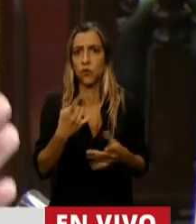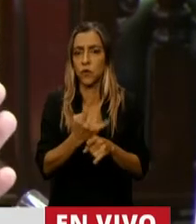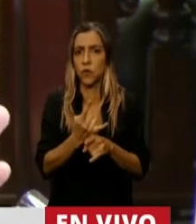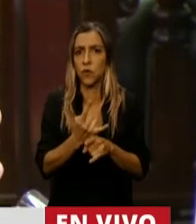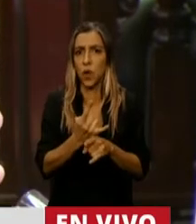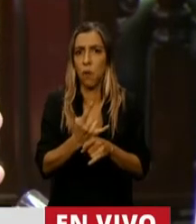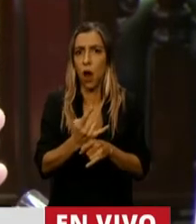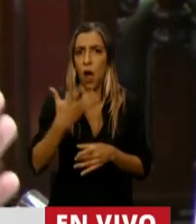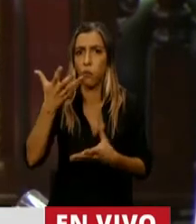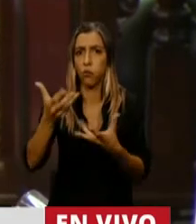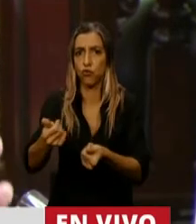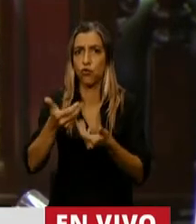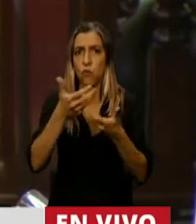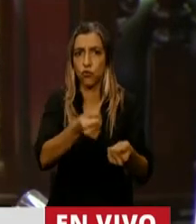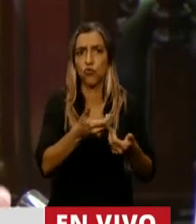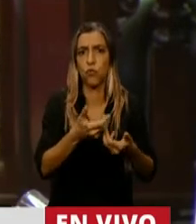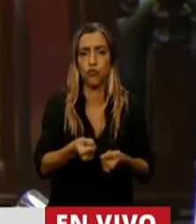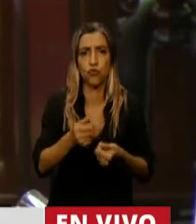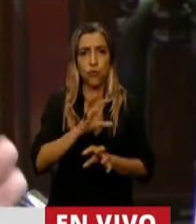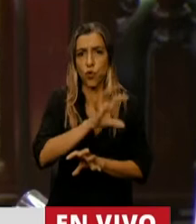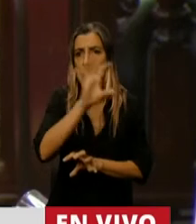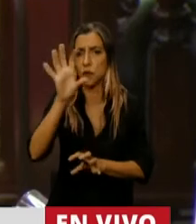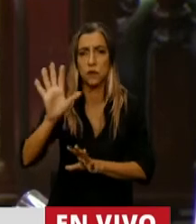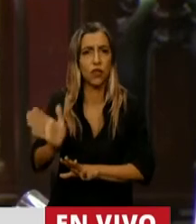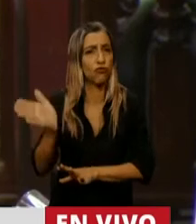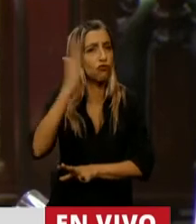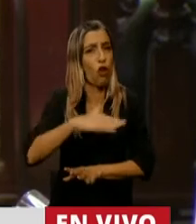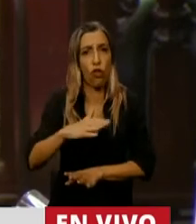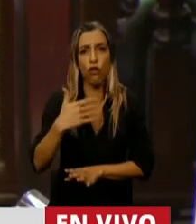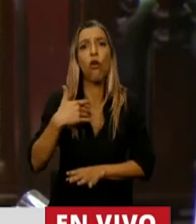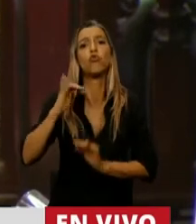reconocen todos, todos, absolutamente todos.